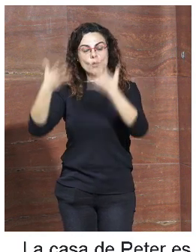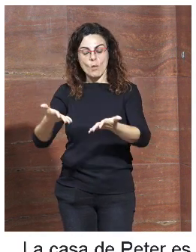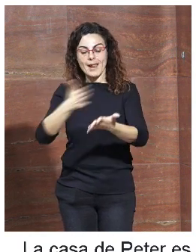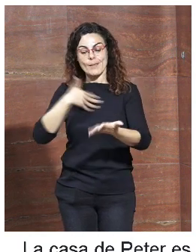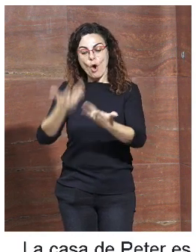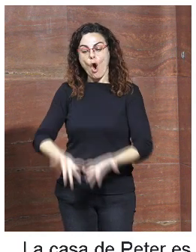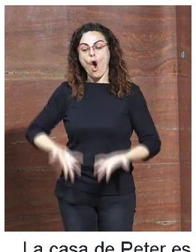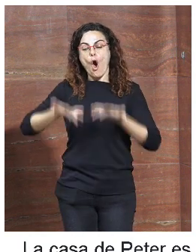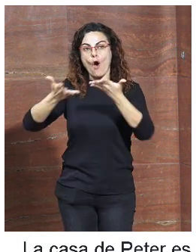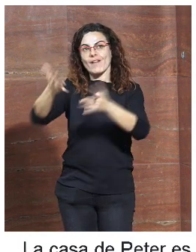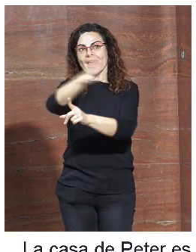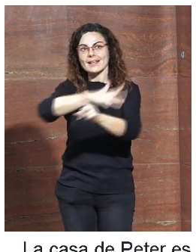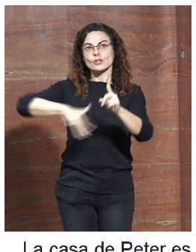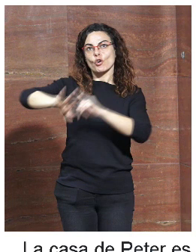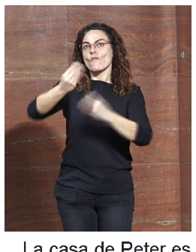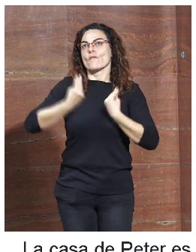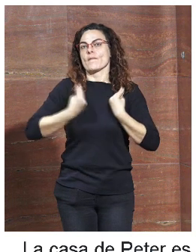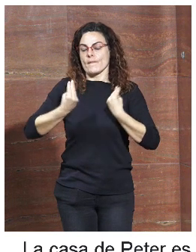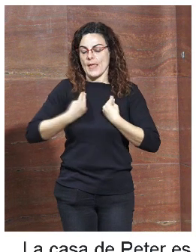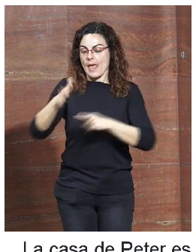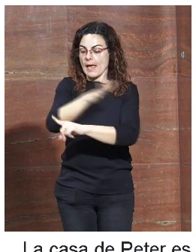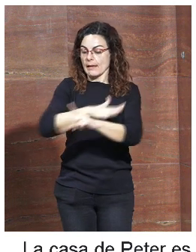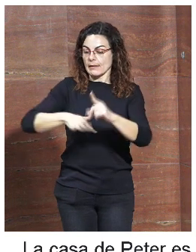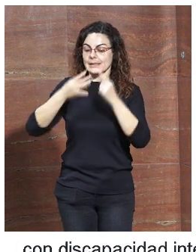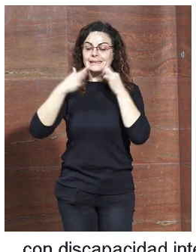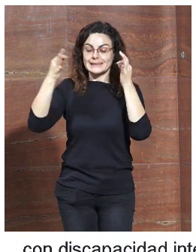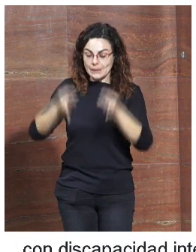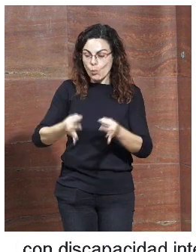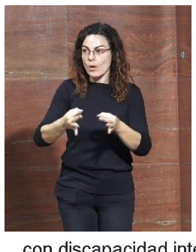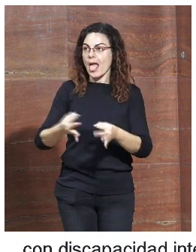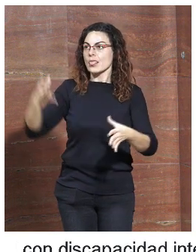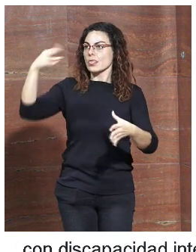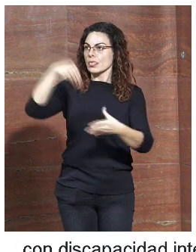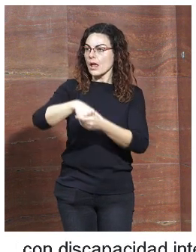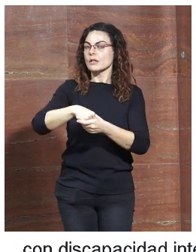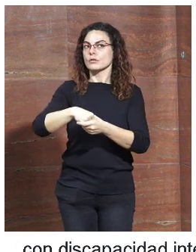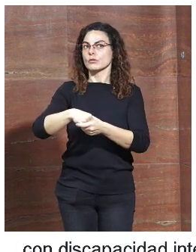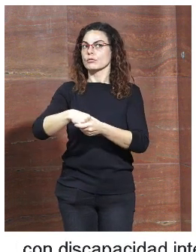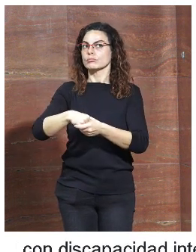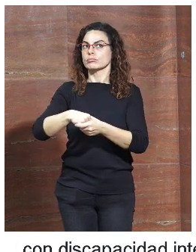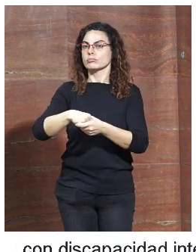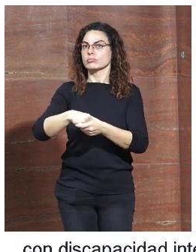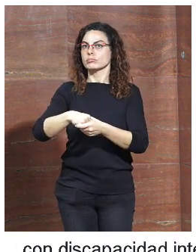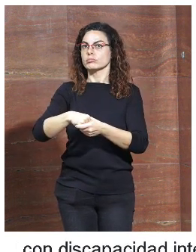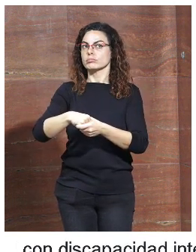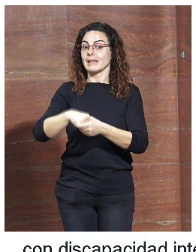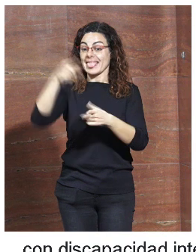ofrecerles una vivienda segura en la que puedan recibir todos